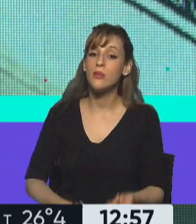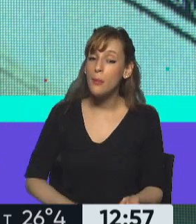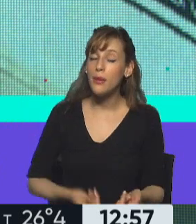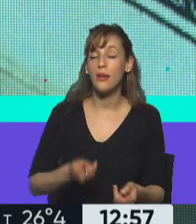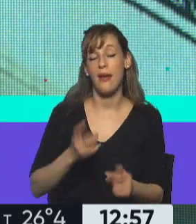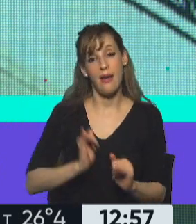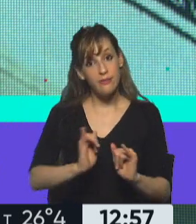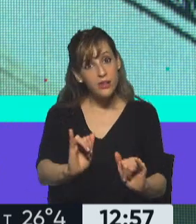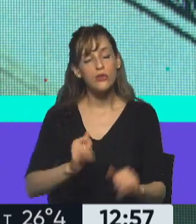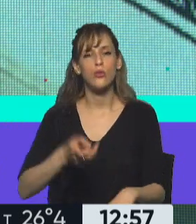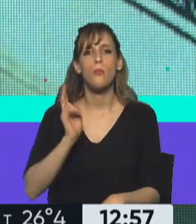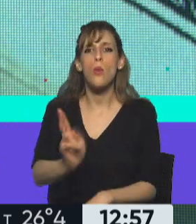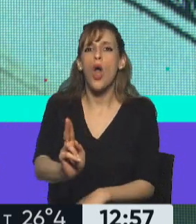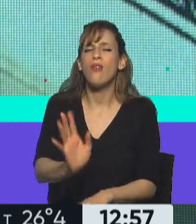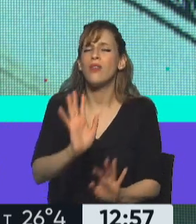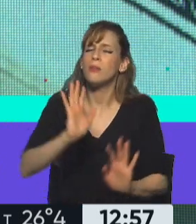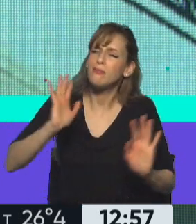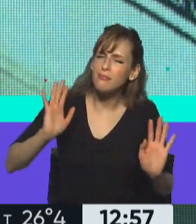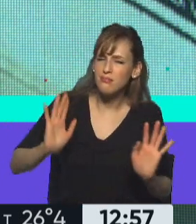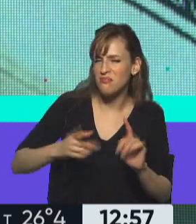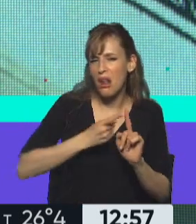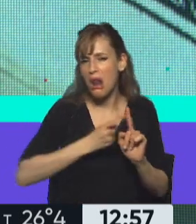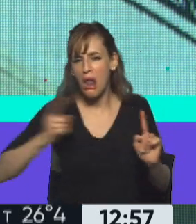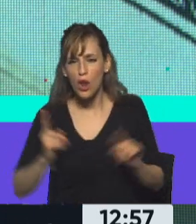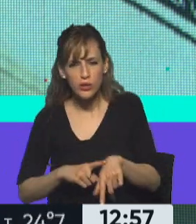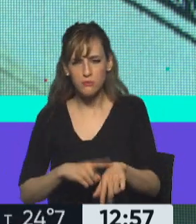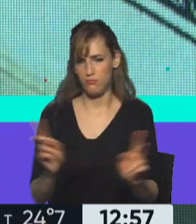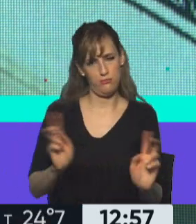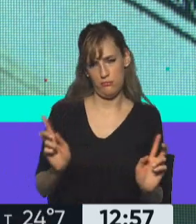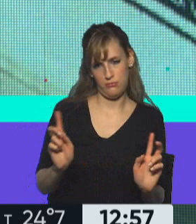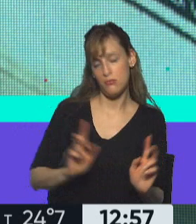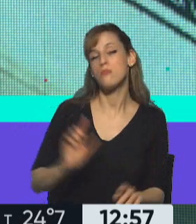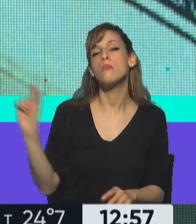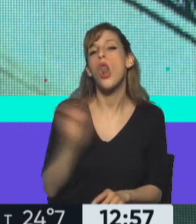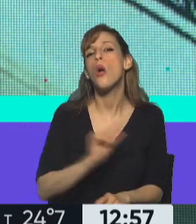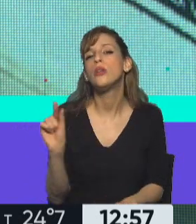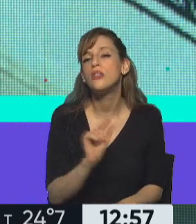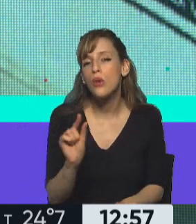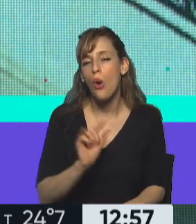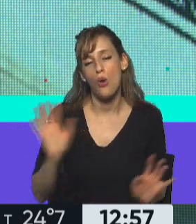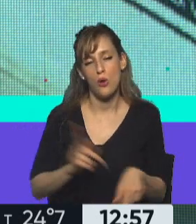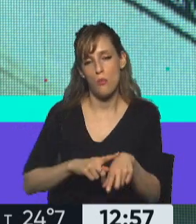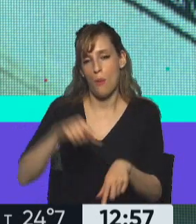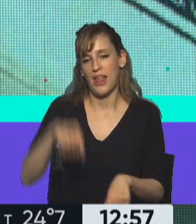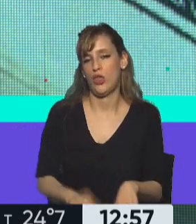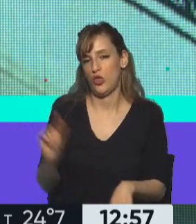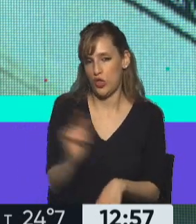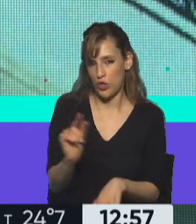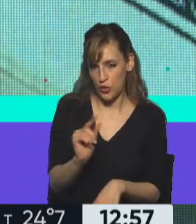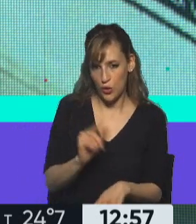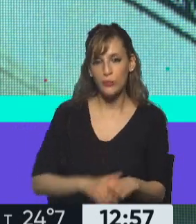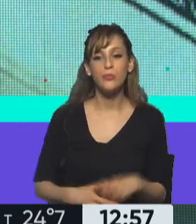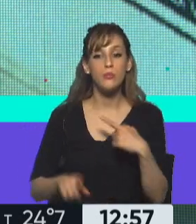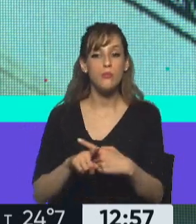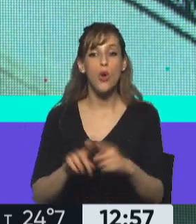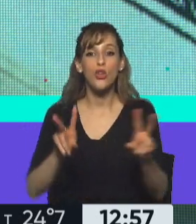temporal. Esto tiene que ver con las dos cuestiones, por la estacionalidad de la mayor demanda, pero también con el tema de la disponibilidad de